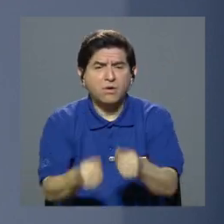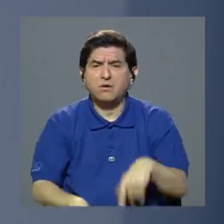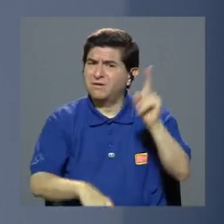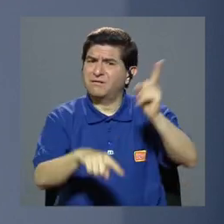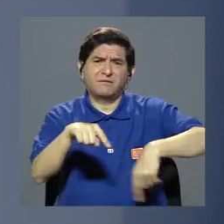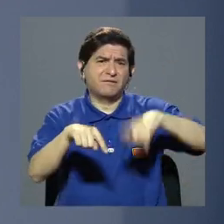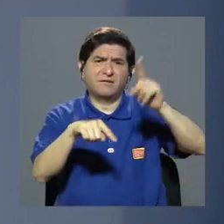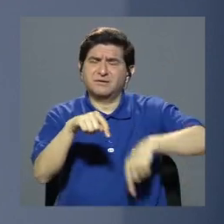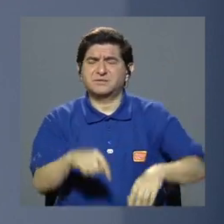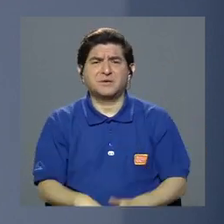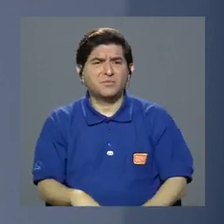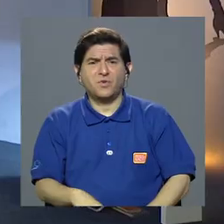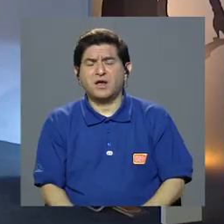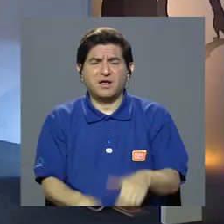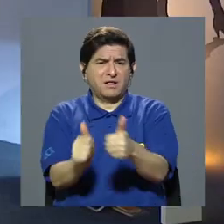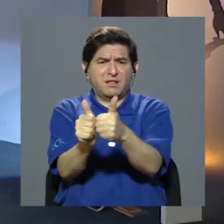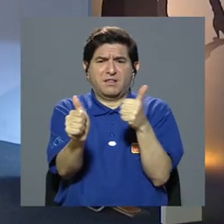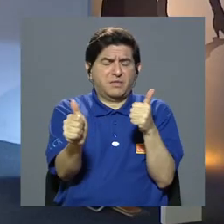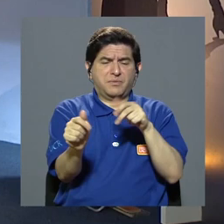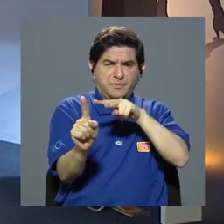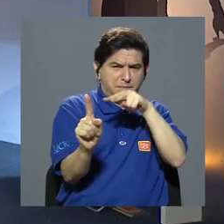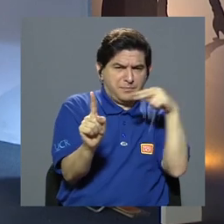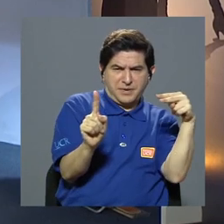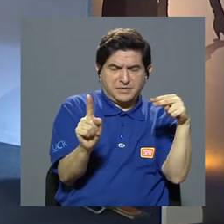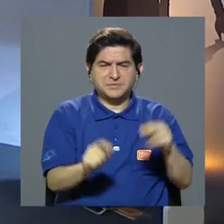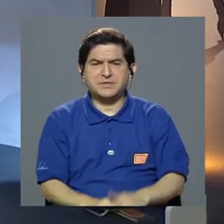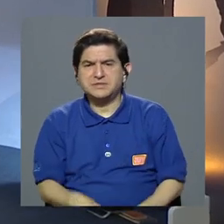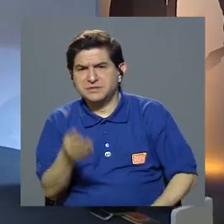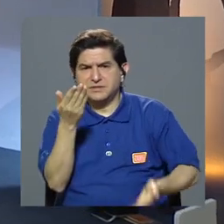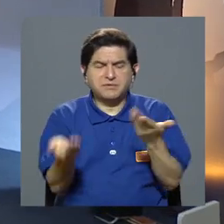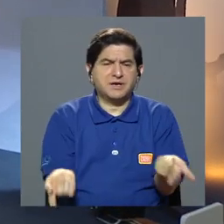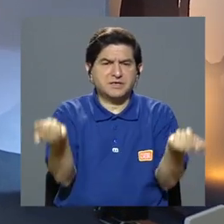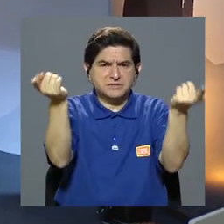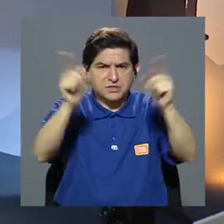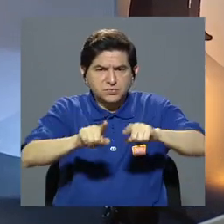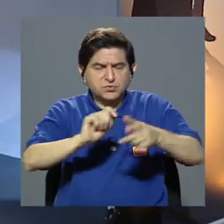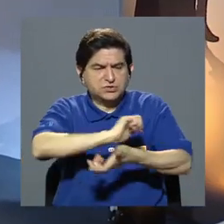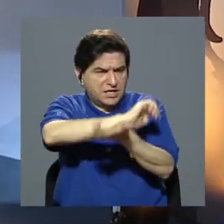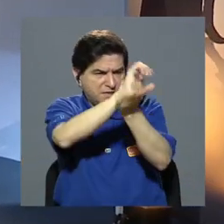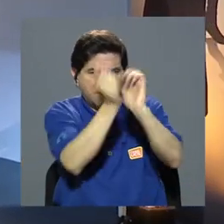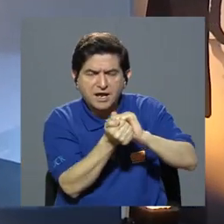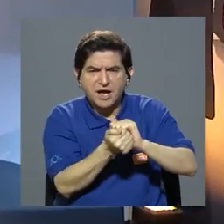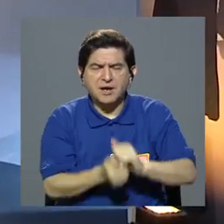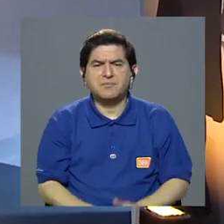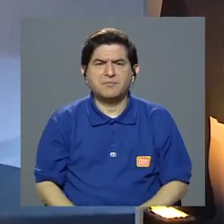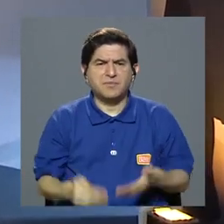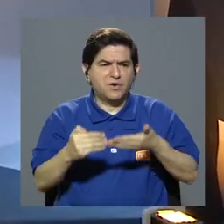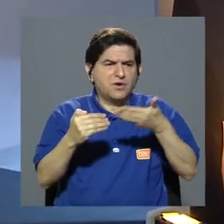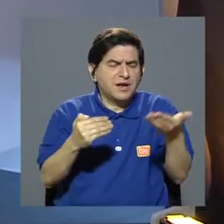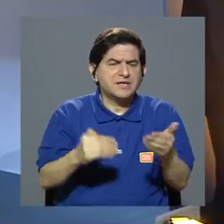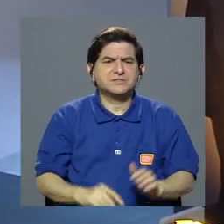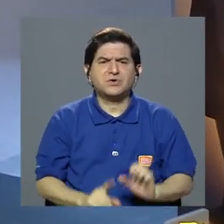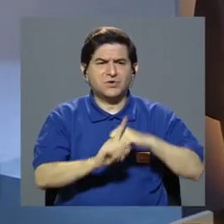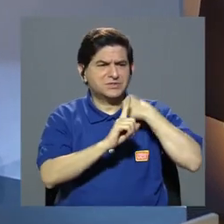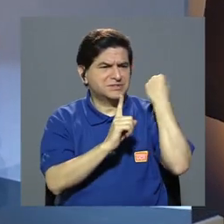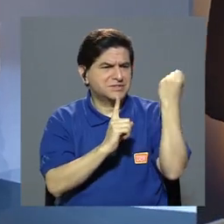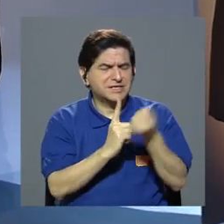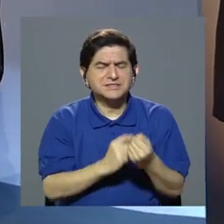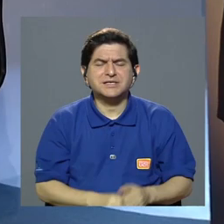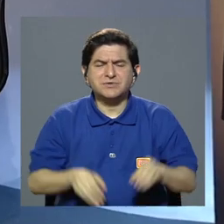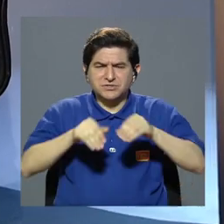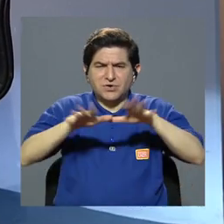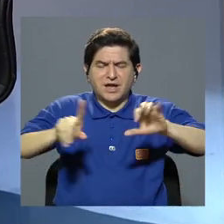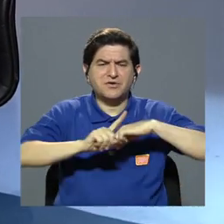no se puede perder la vista de cómo son como se están sucediendo esos cambios cómo están mutando las cosas cómo se